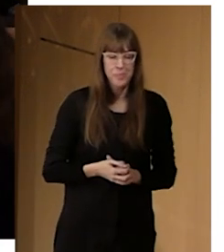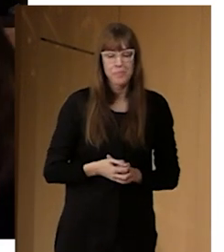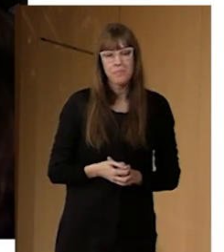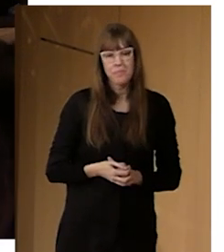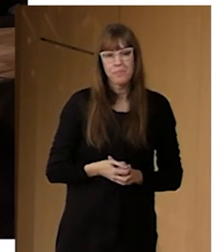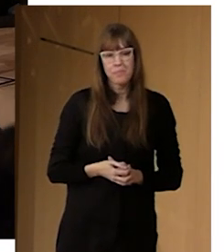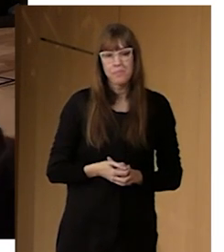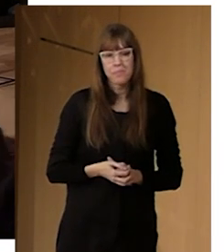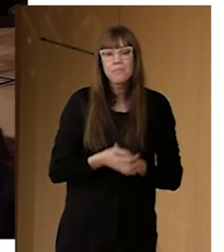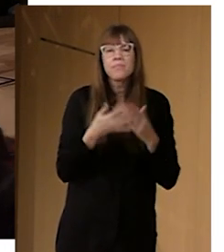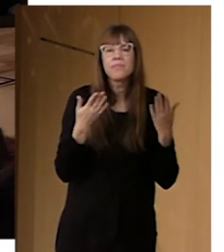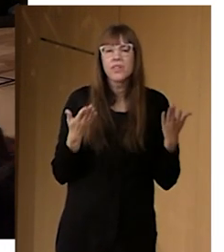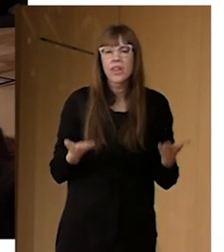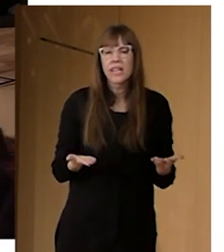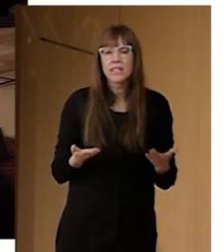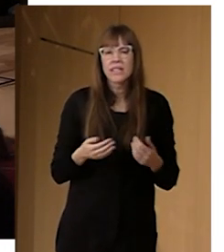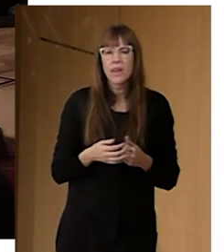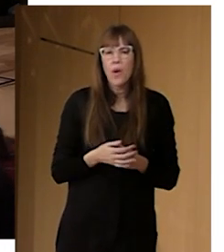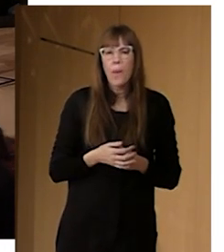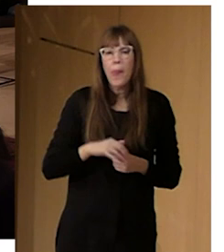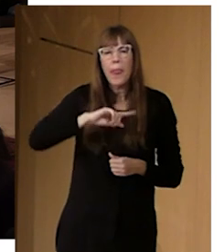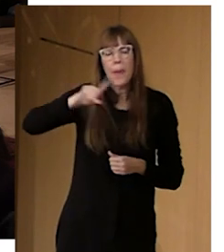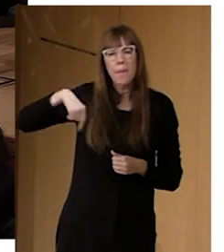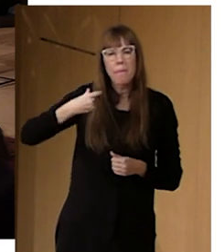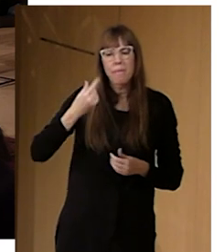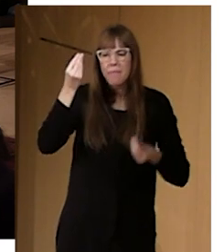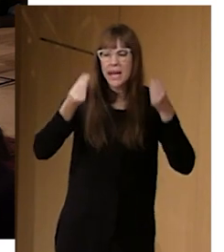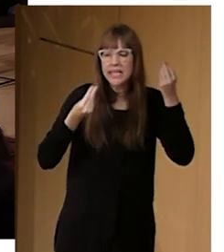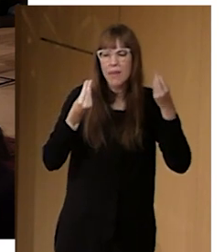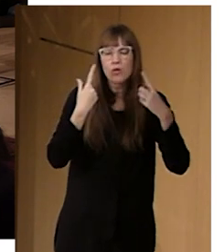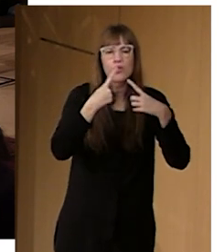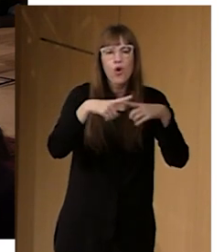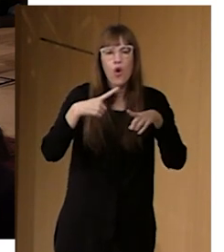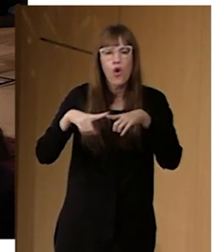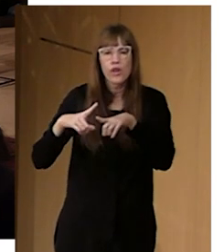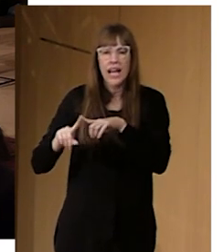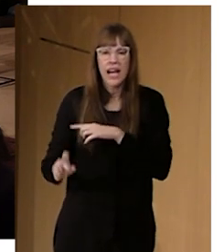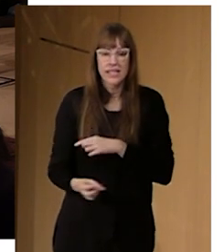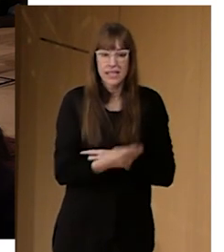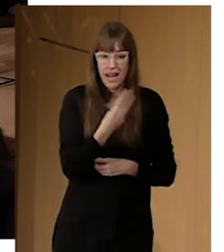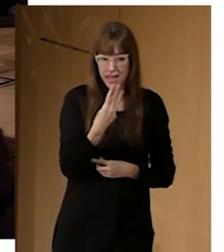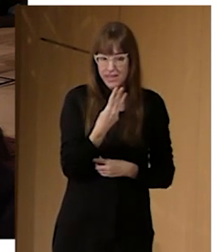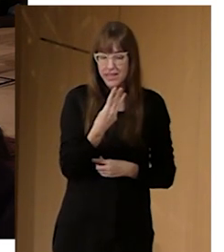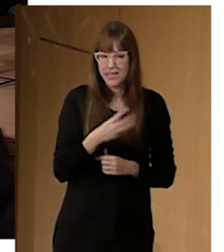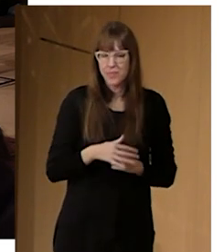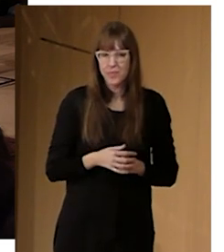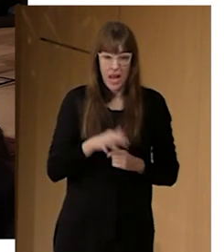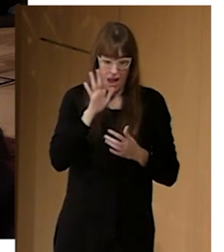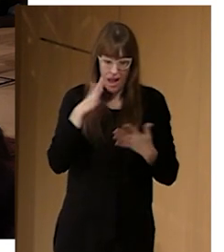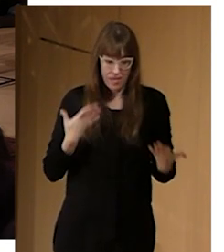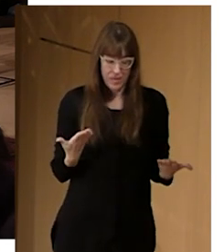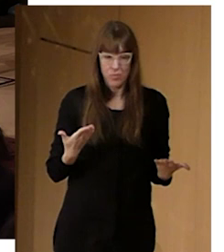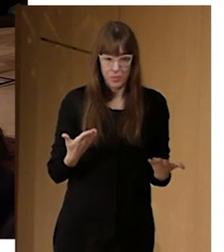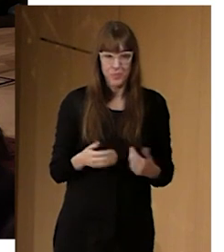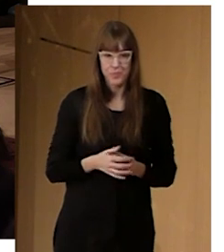ponderación básicamente nos pusimos a hacer tres cosas y ya paso al presente que es en lo